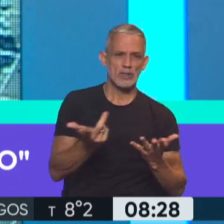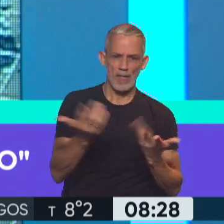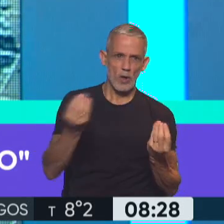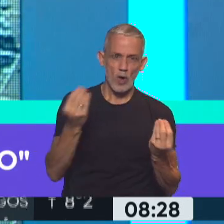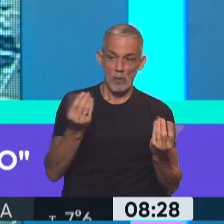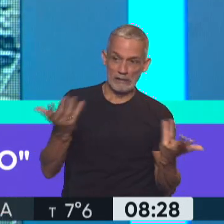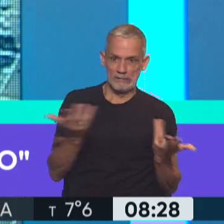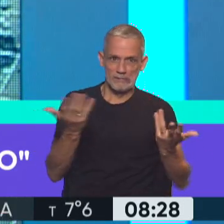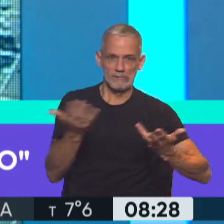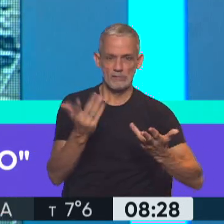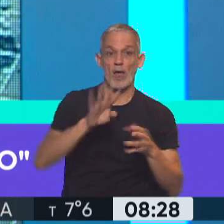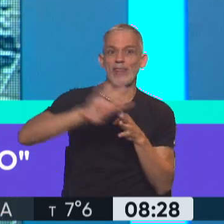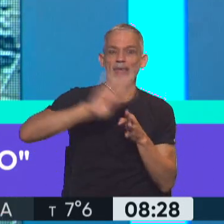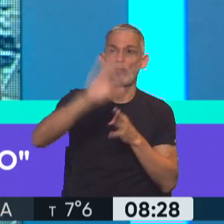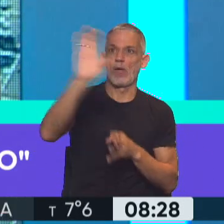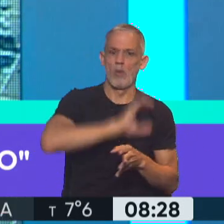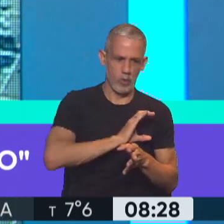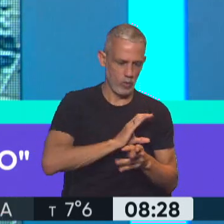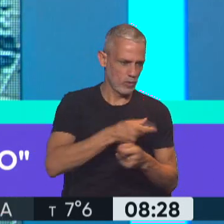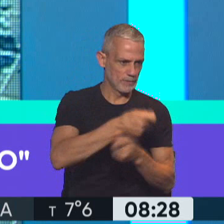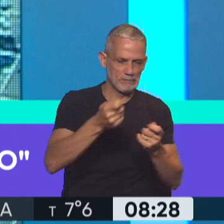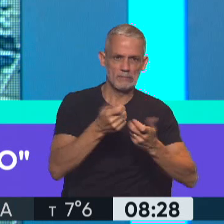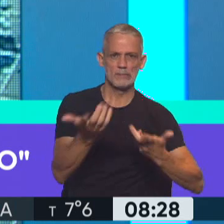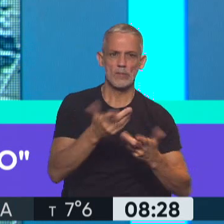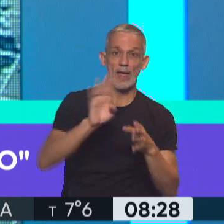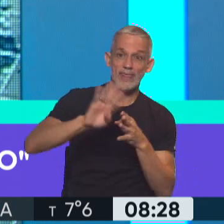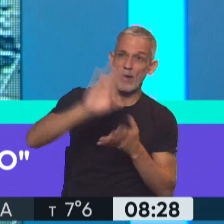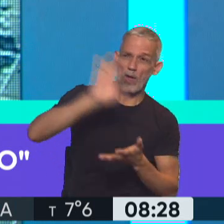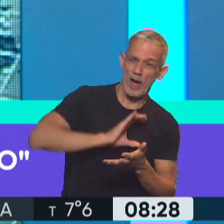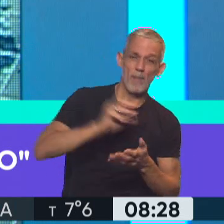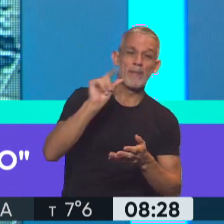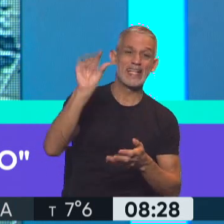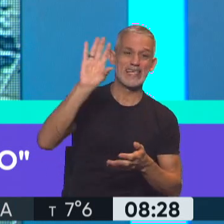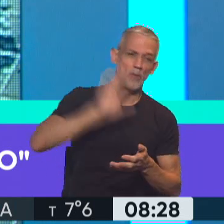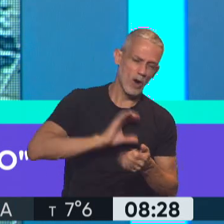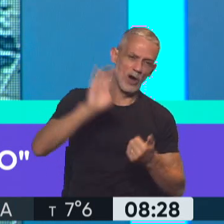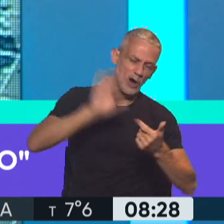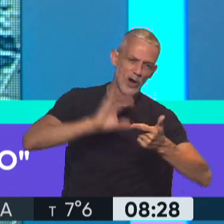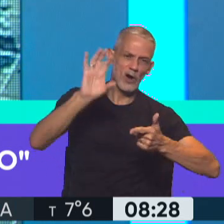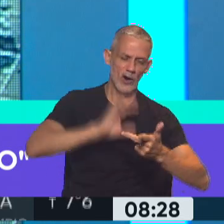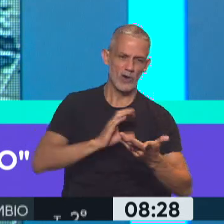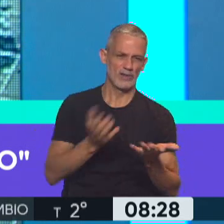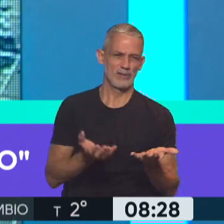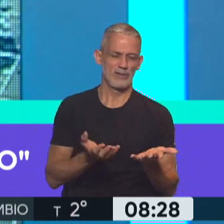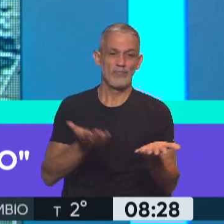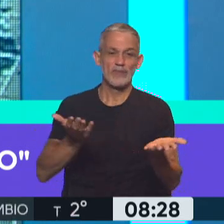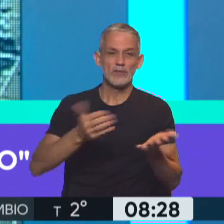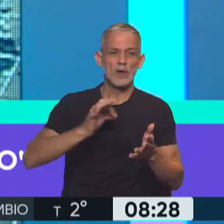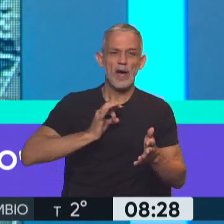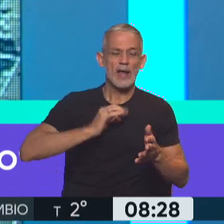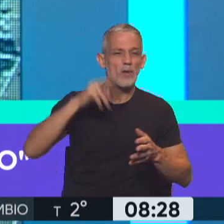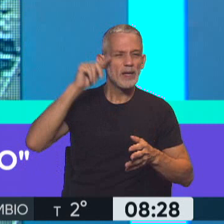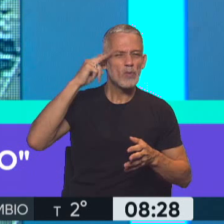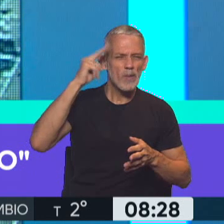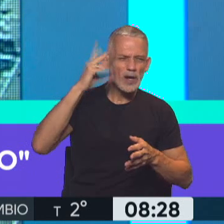tapaba? Esencialmente con endeudamiento. O sea, sin deuda no había manera de sostener la convertibilidad. Ya durante todos los